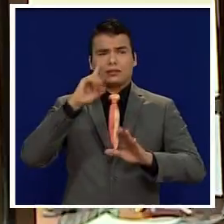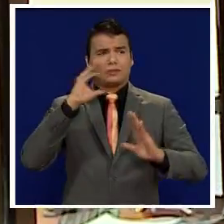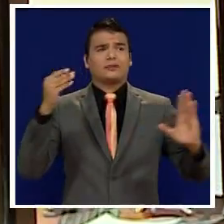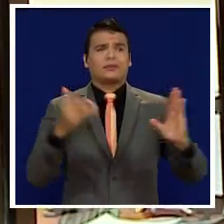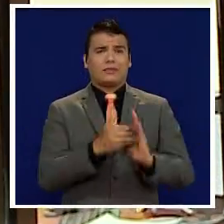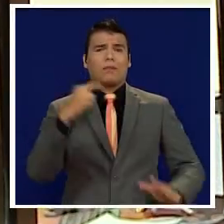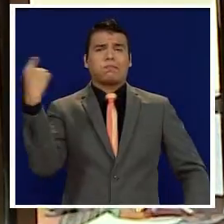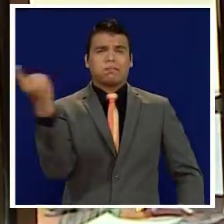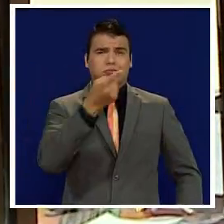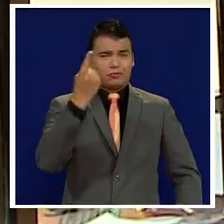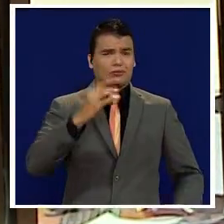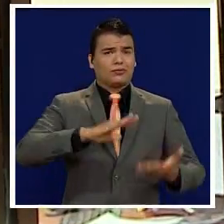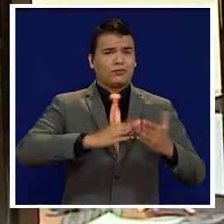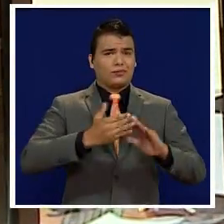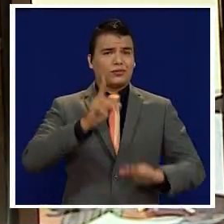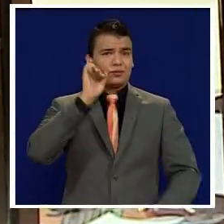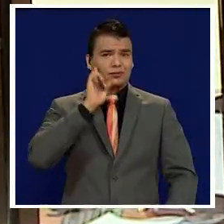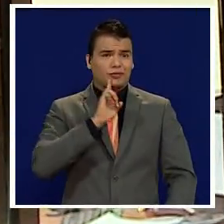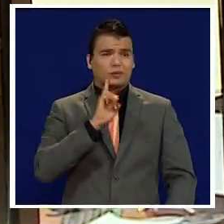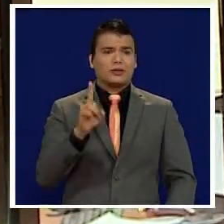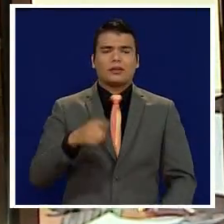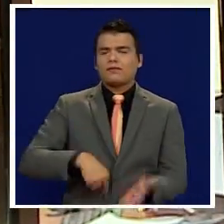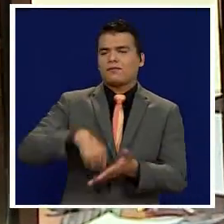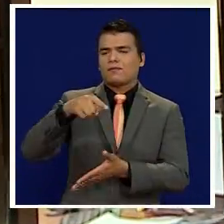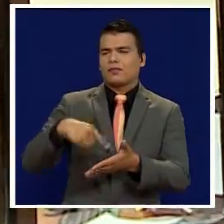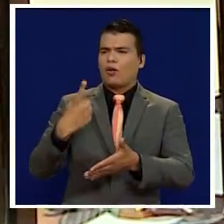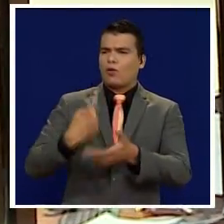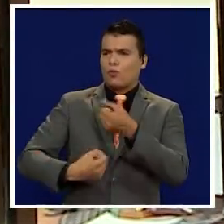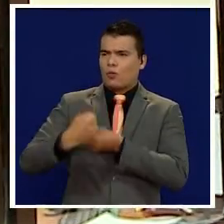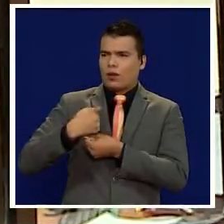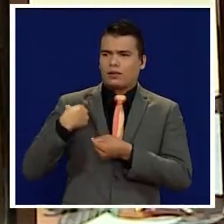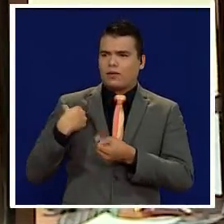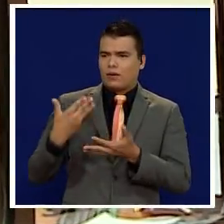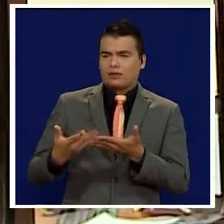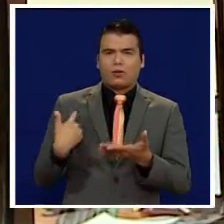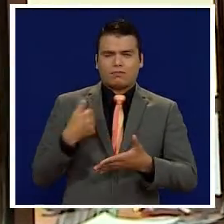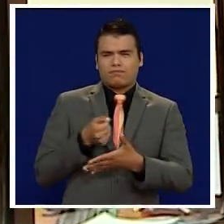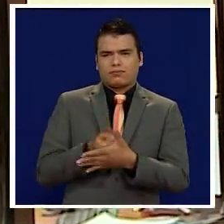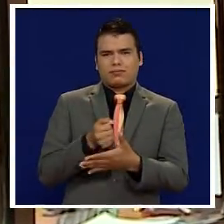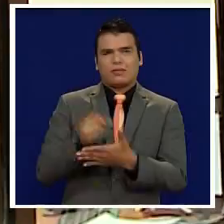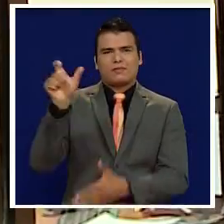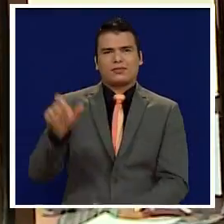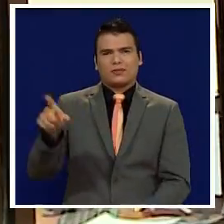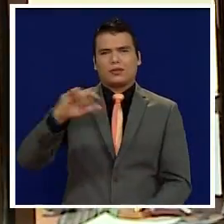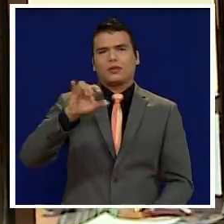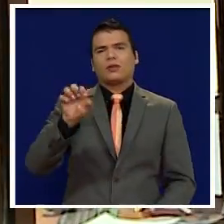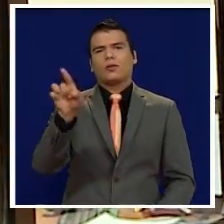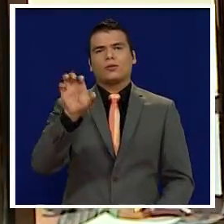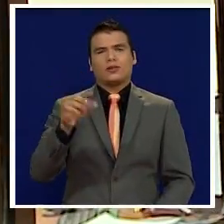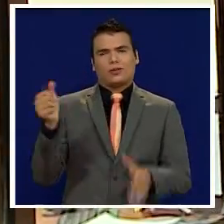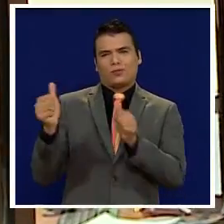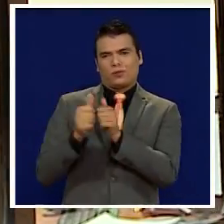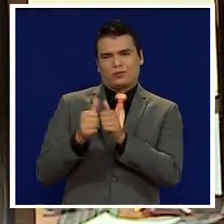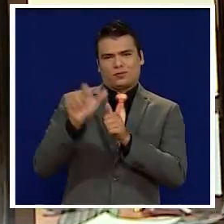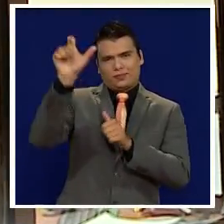comunidad sorda hemos recogido unas firmas. Desde el año pasado venimos trabajando con el doctor José Ríos.